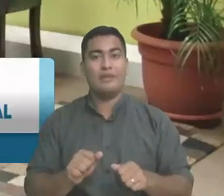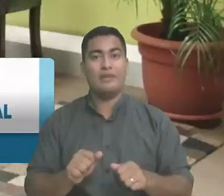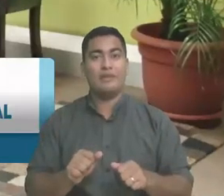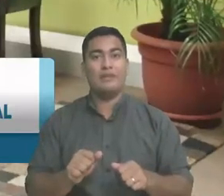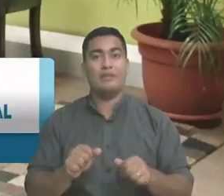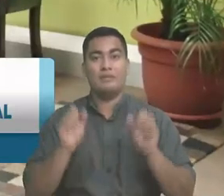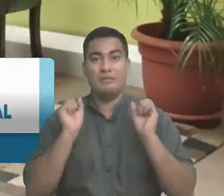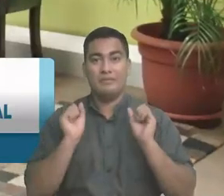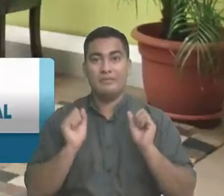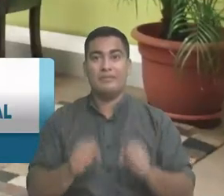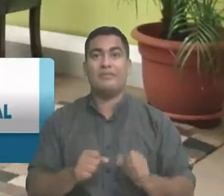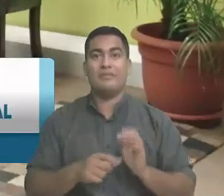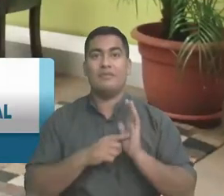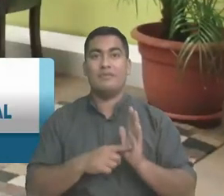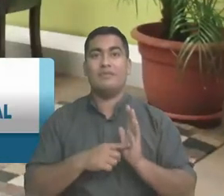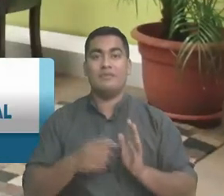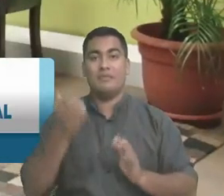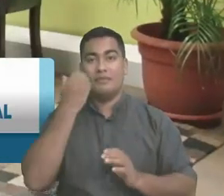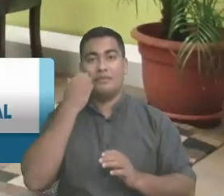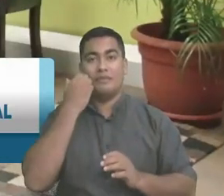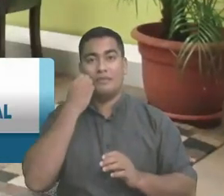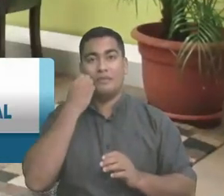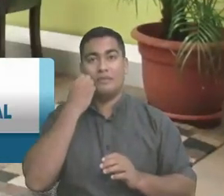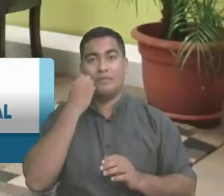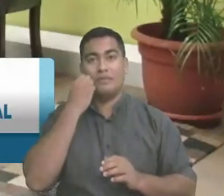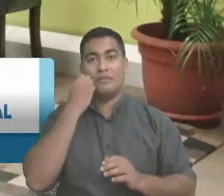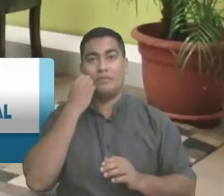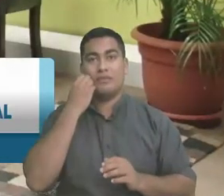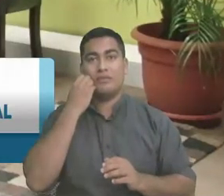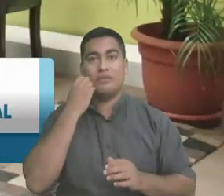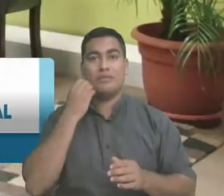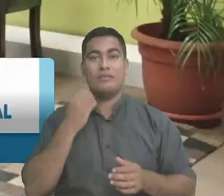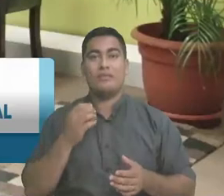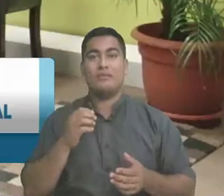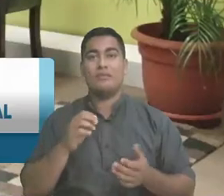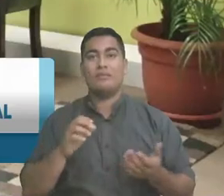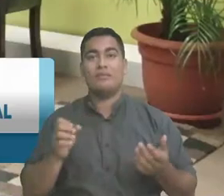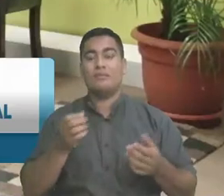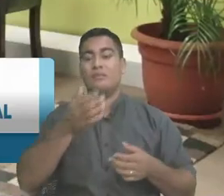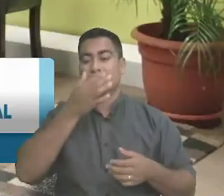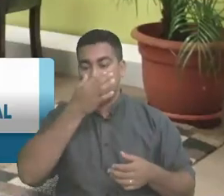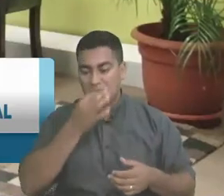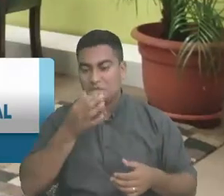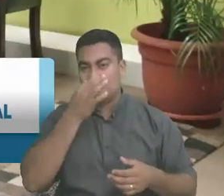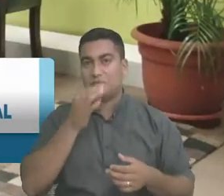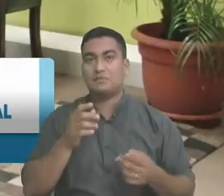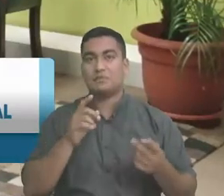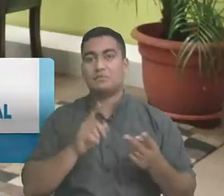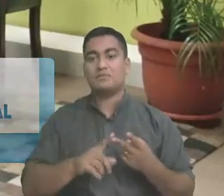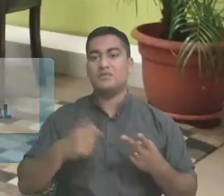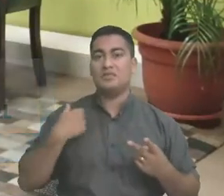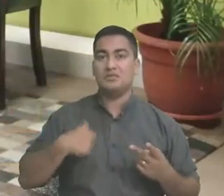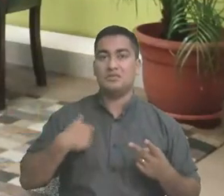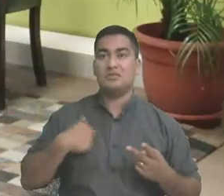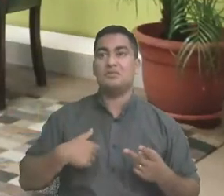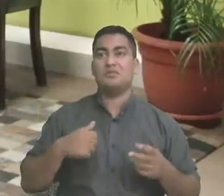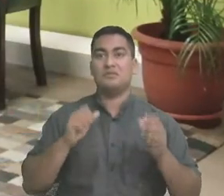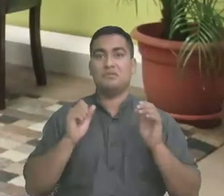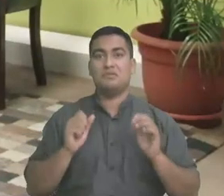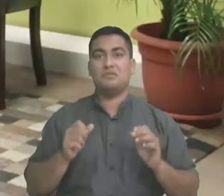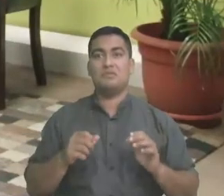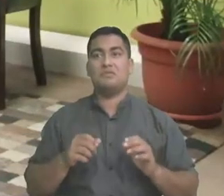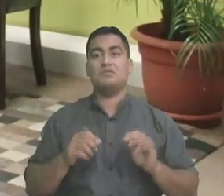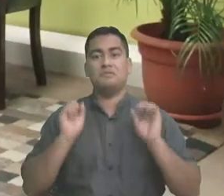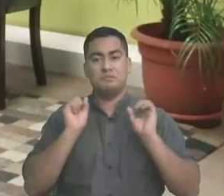terapia complementaria en enfermedades como... enfermedades virales como la gripe, la diarrea, o